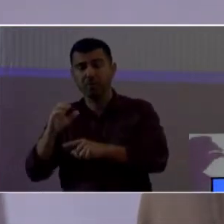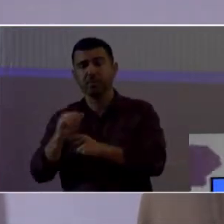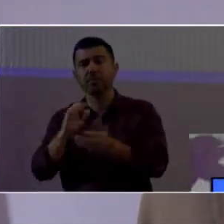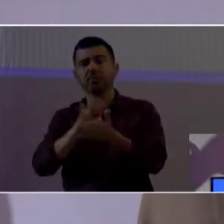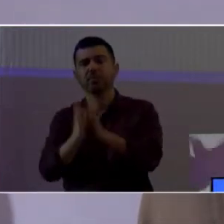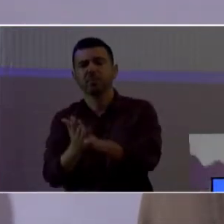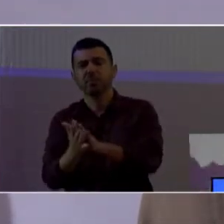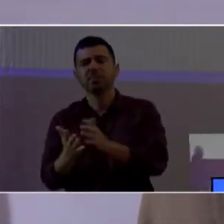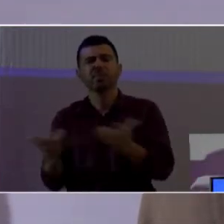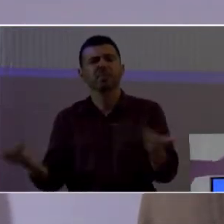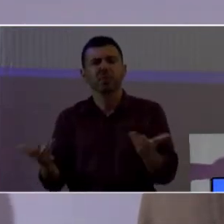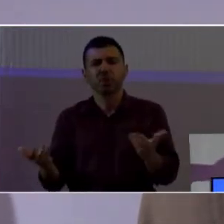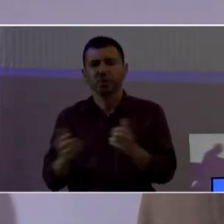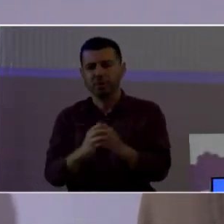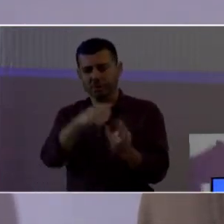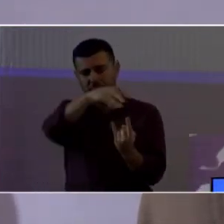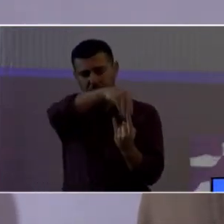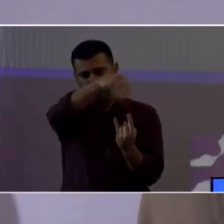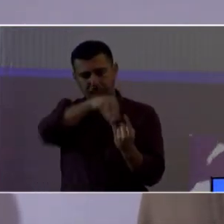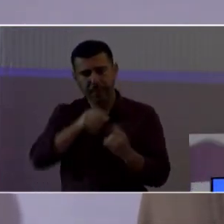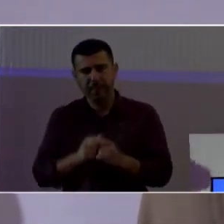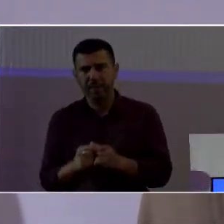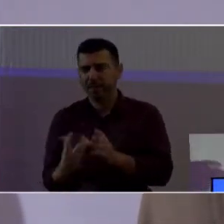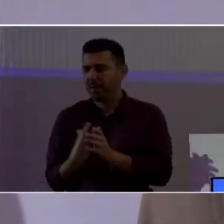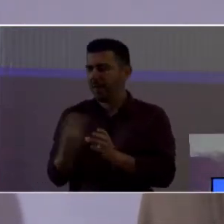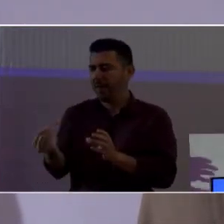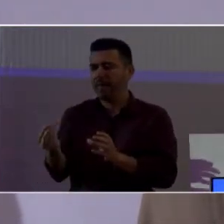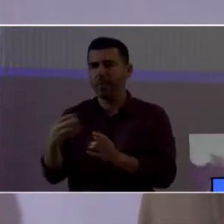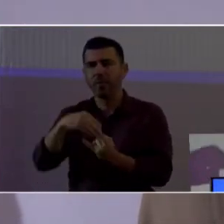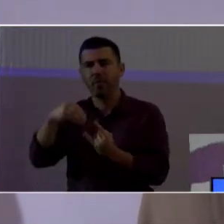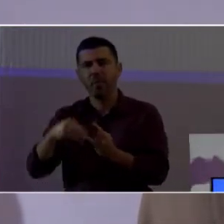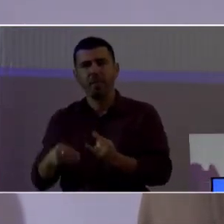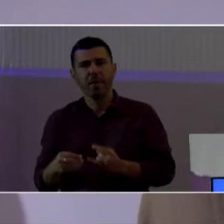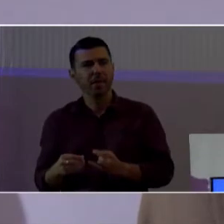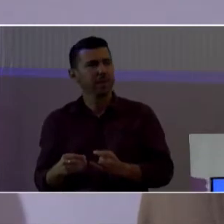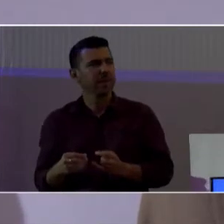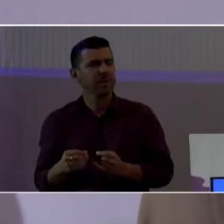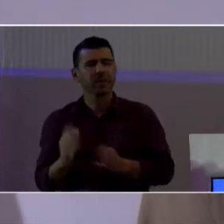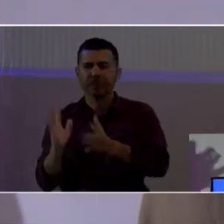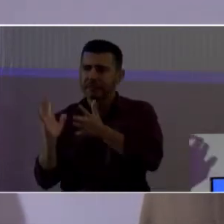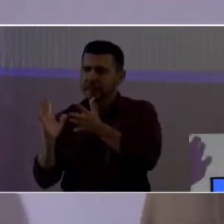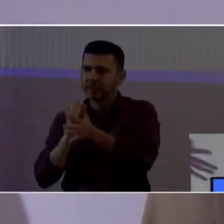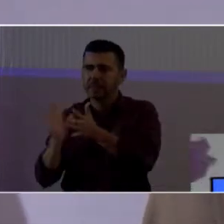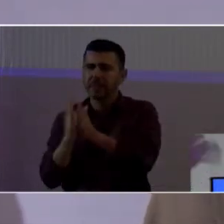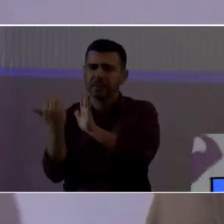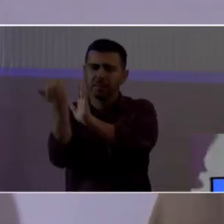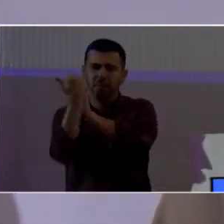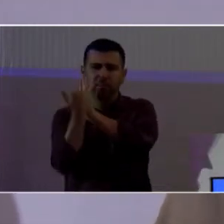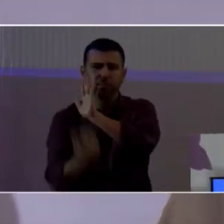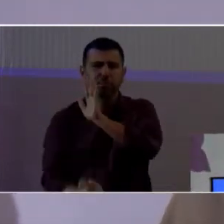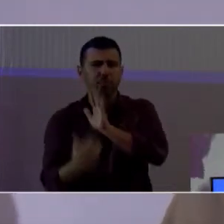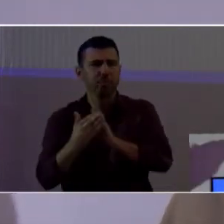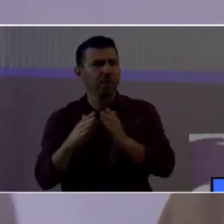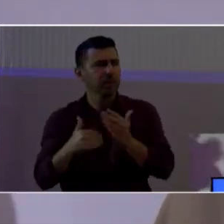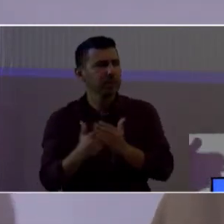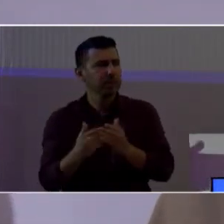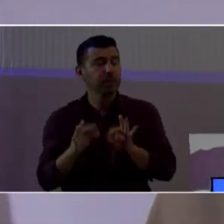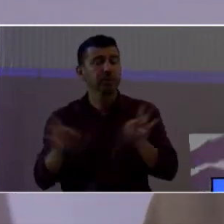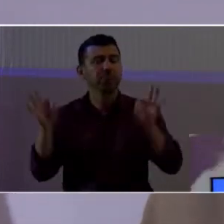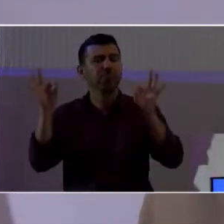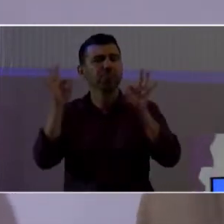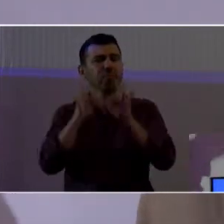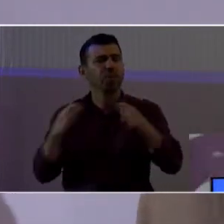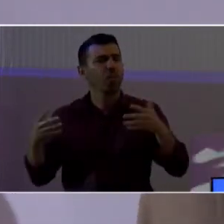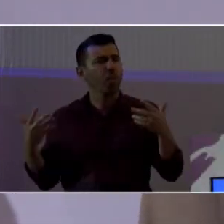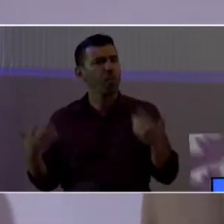sus cooperativas, sea por fuera de sus cooperativas, y nos dio unos datos muy representativos. Entre